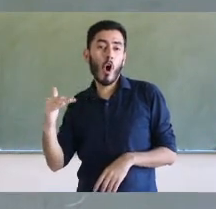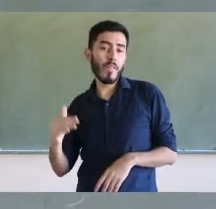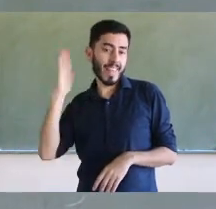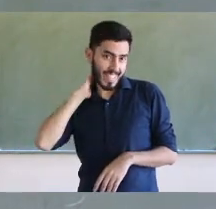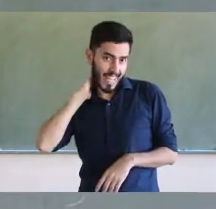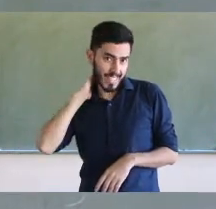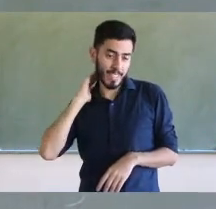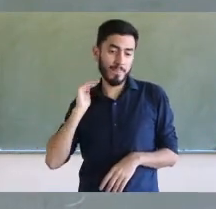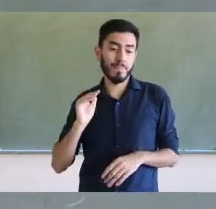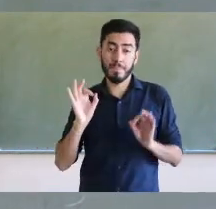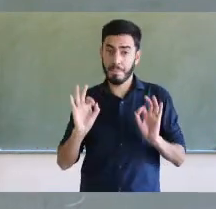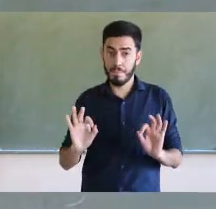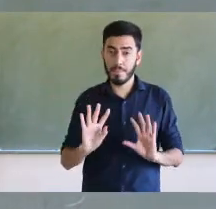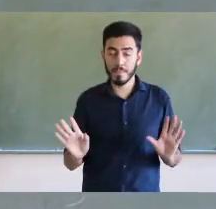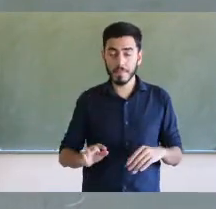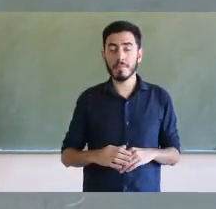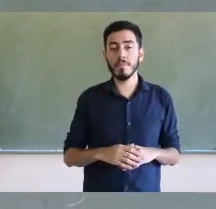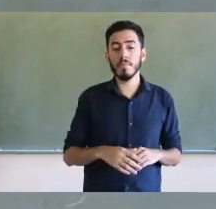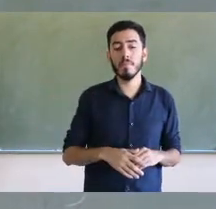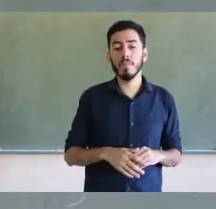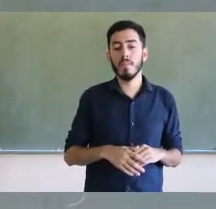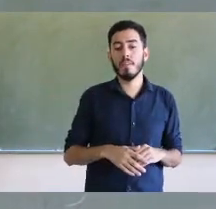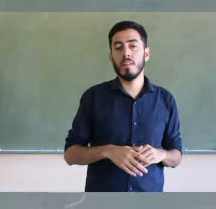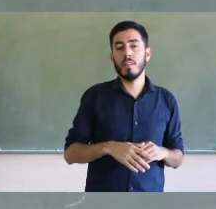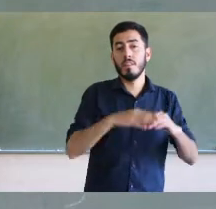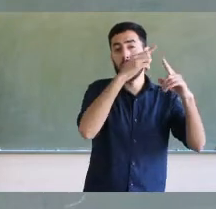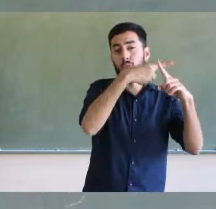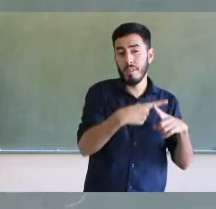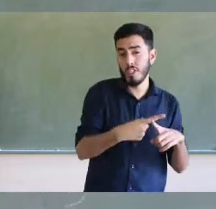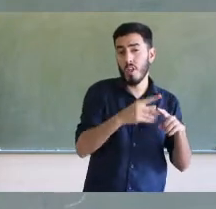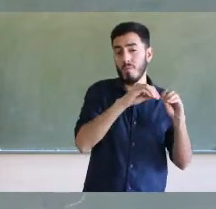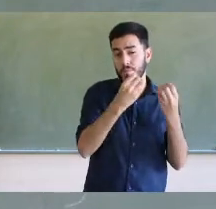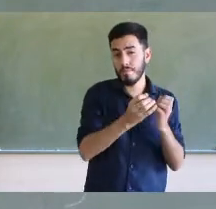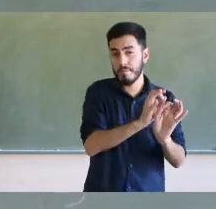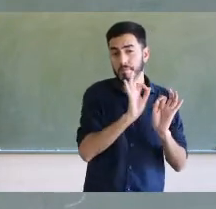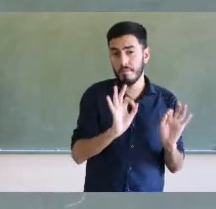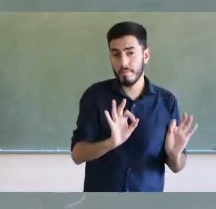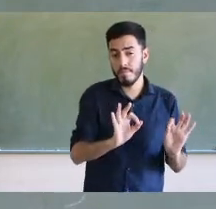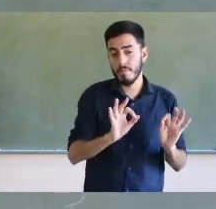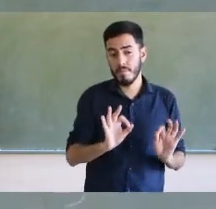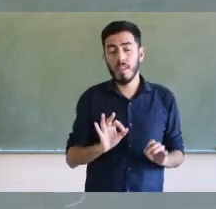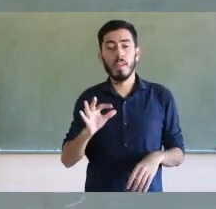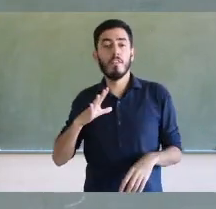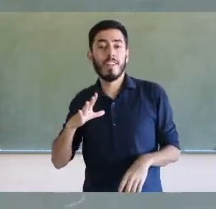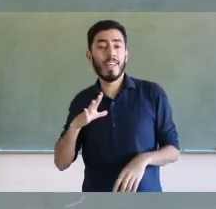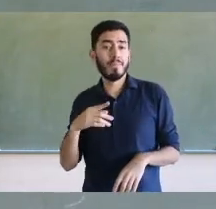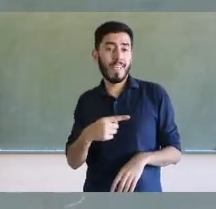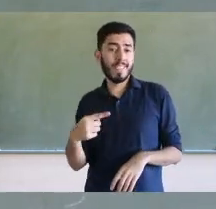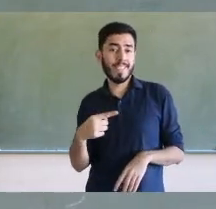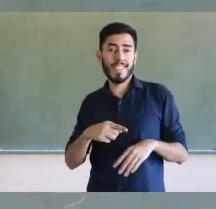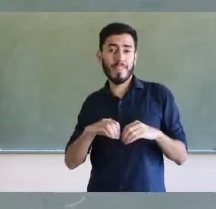¿Hasta ahí? Vamos, ¿sí? Resolvimos multiplicaciones, ¿sí? Ahora nos toca resolver lo que es la resta.